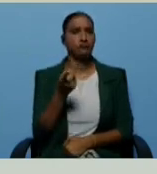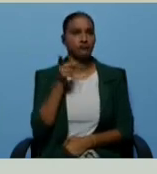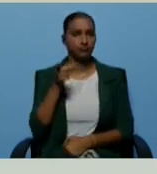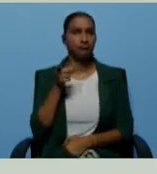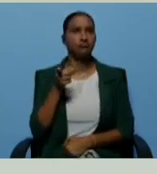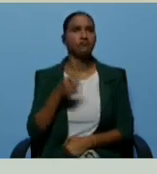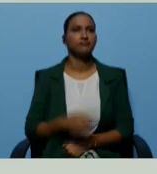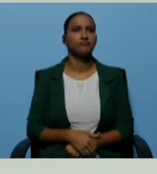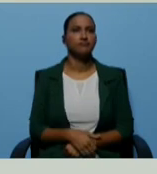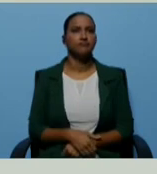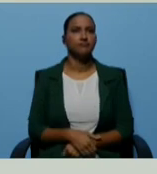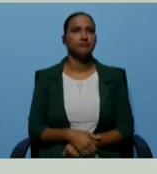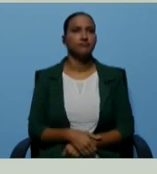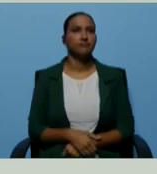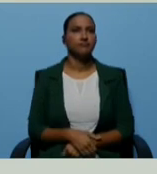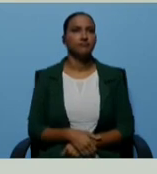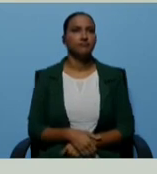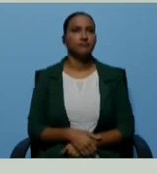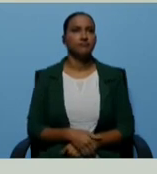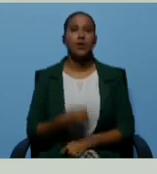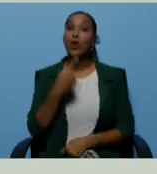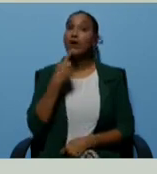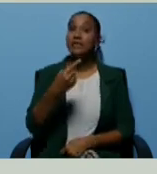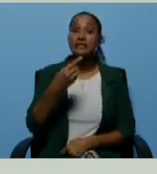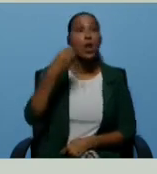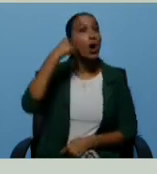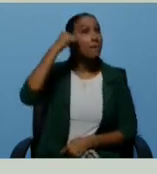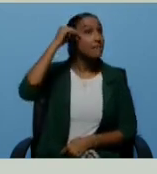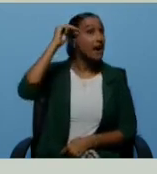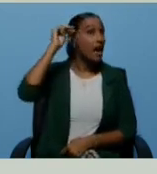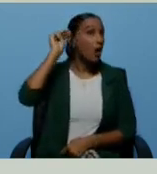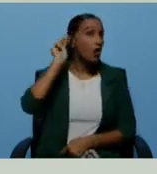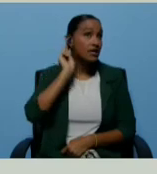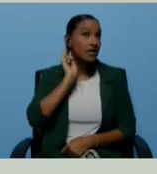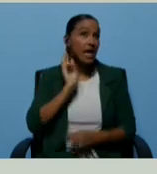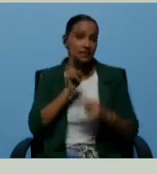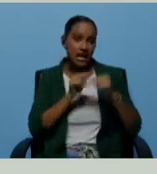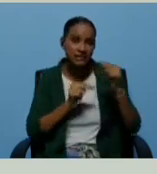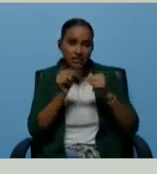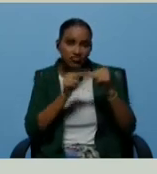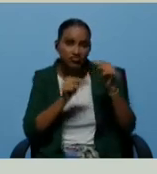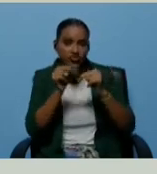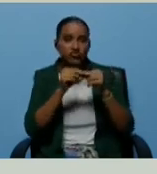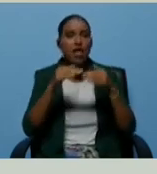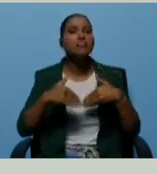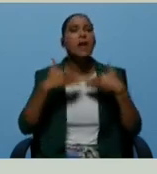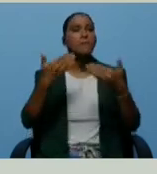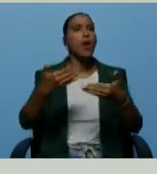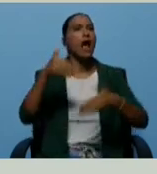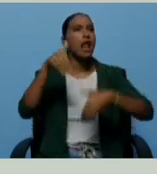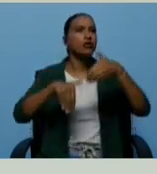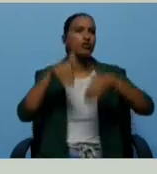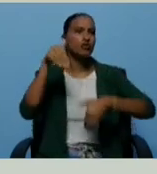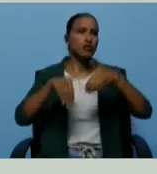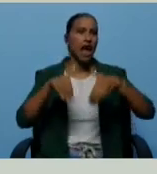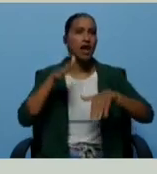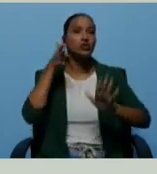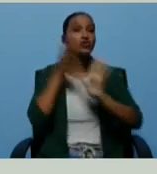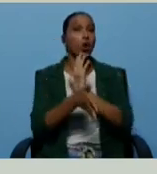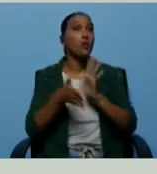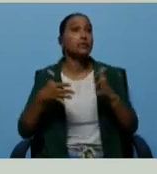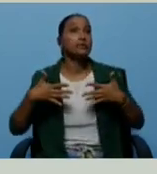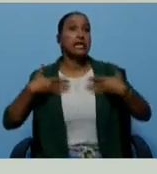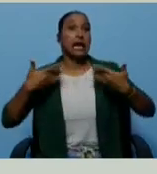que María Corina está construyendo trasciende lo electoral. El ánimo en torno a ella